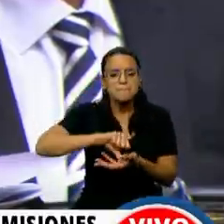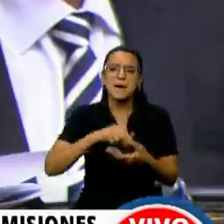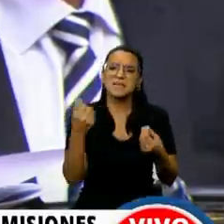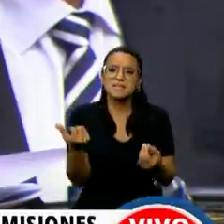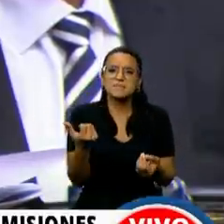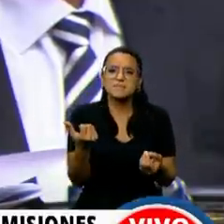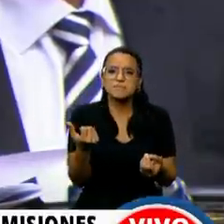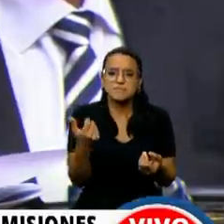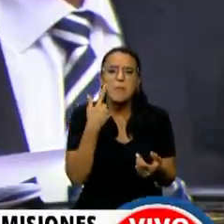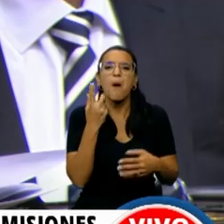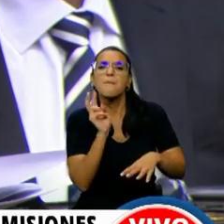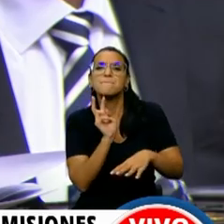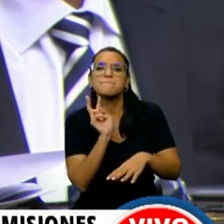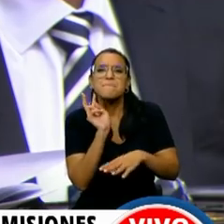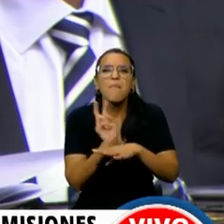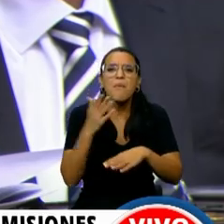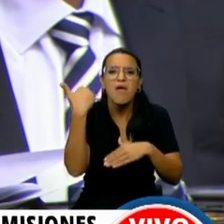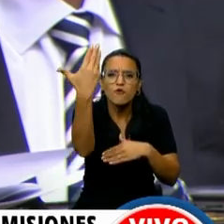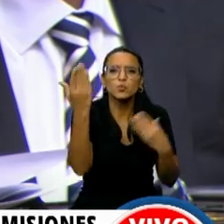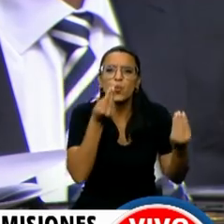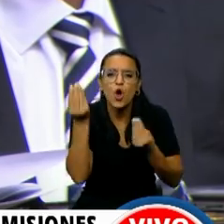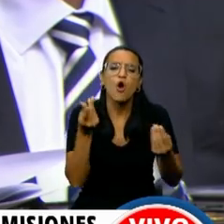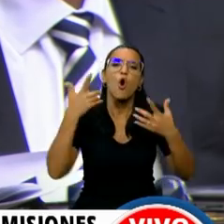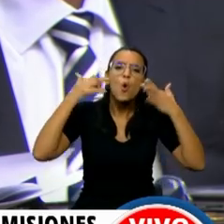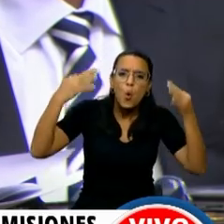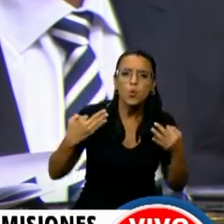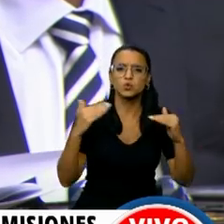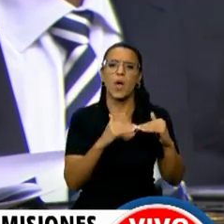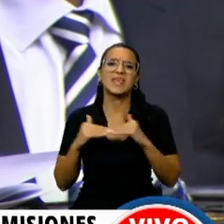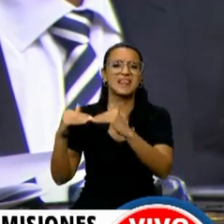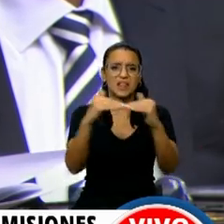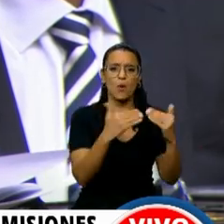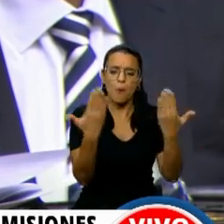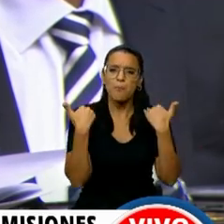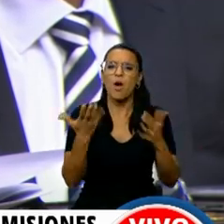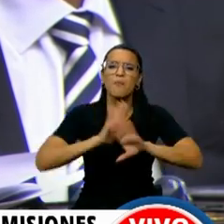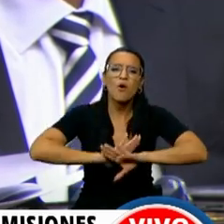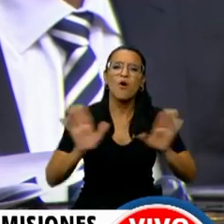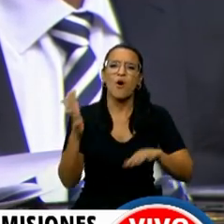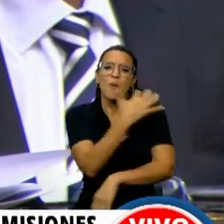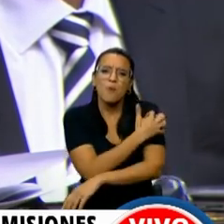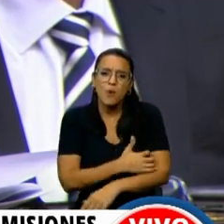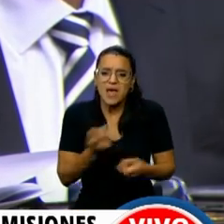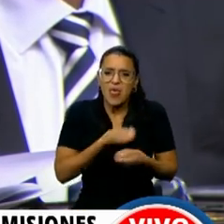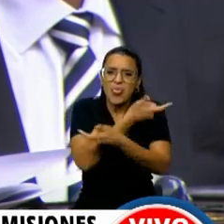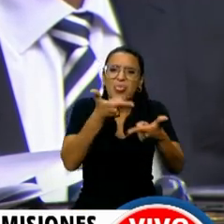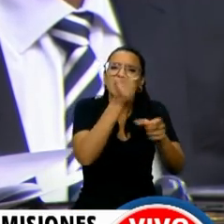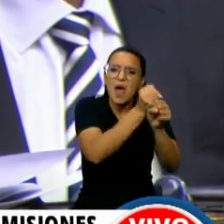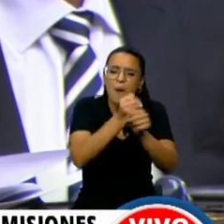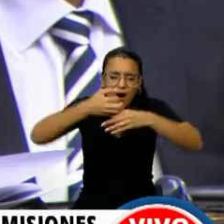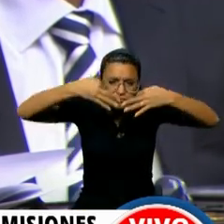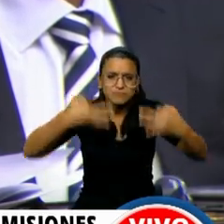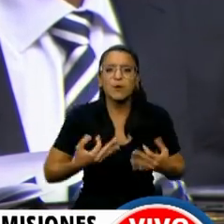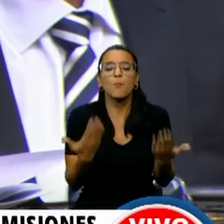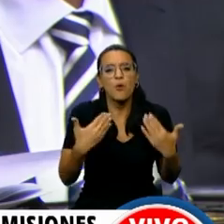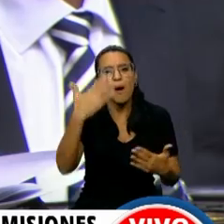próspero y previsible más más equitativo donde podamos zanjar la pobreza generar trabajo pleno y podamos